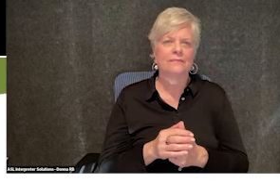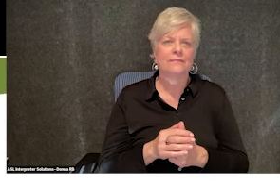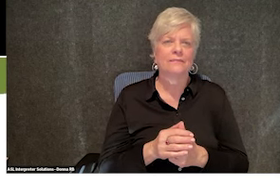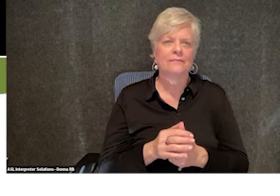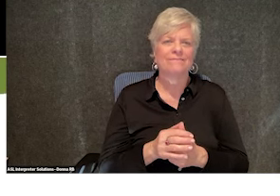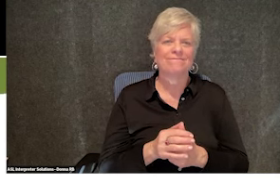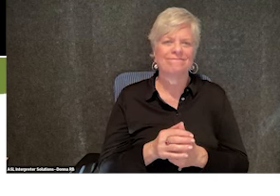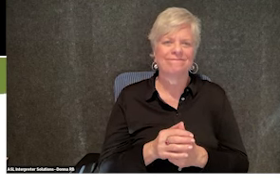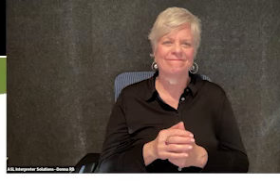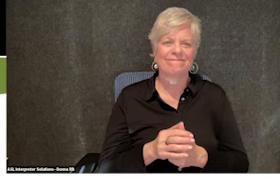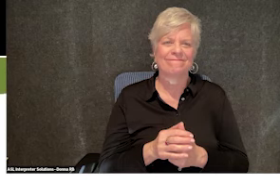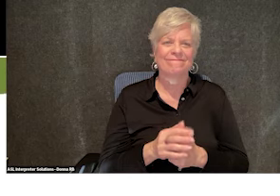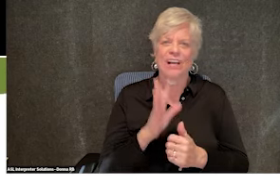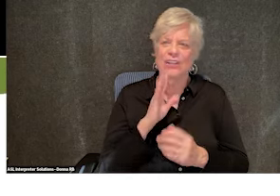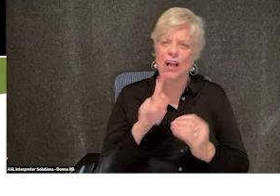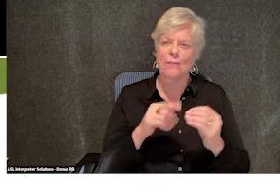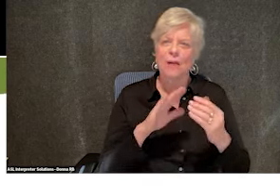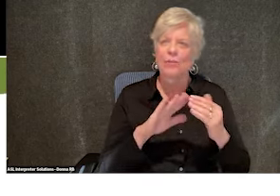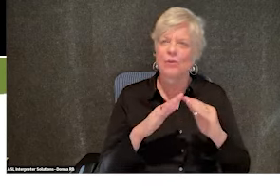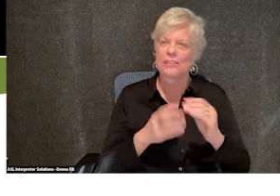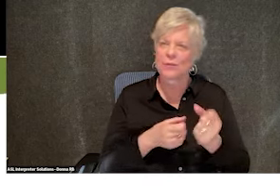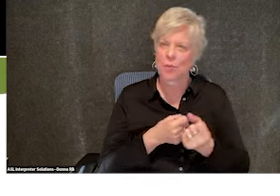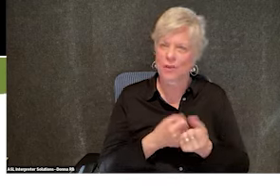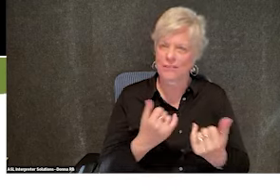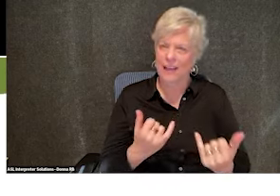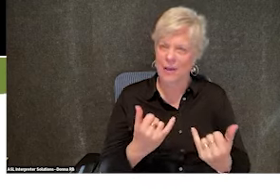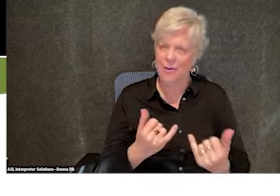Creo que ya han hablado un poquito de esto.